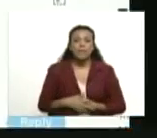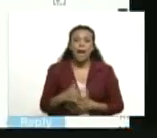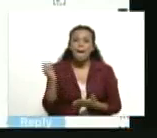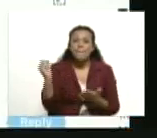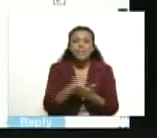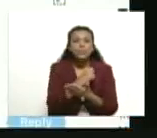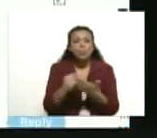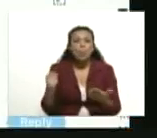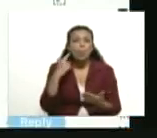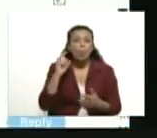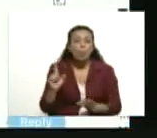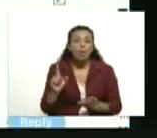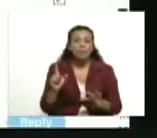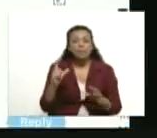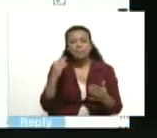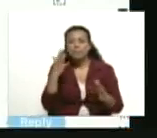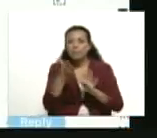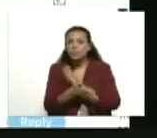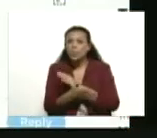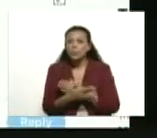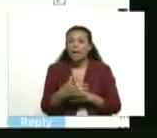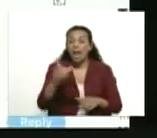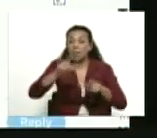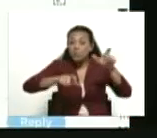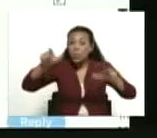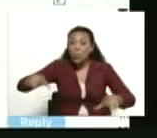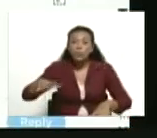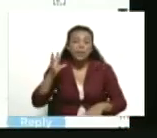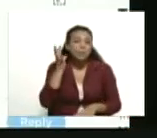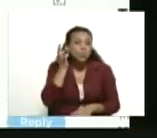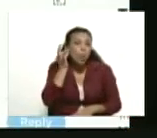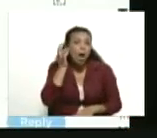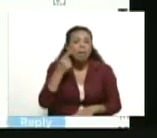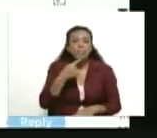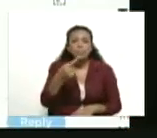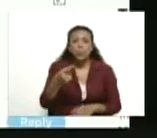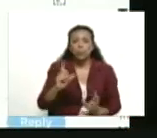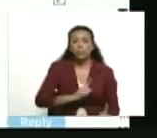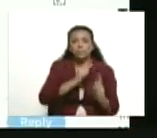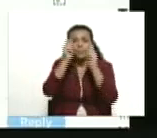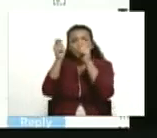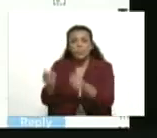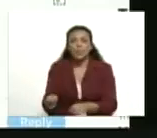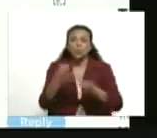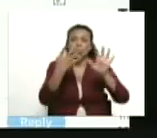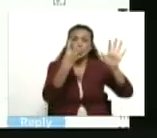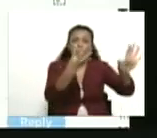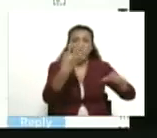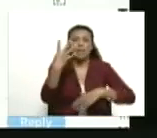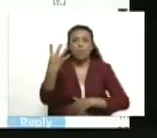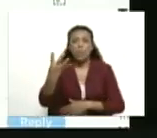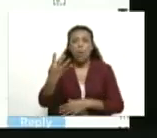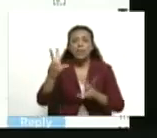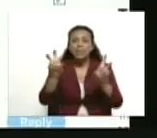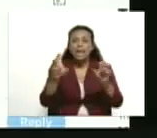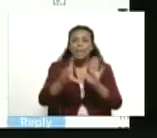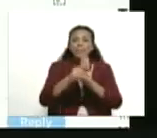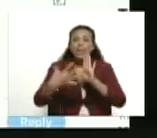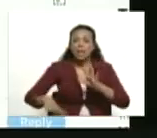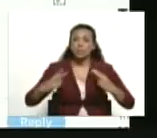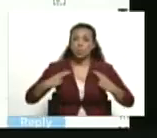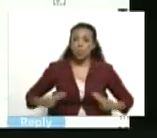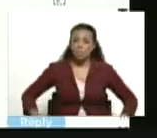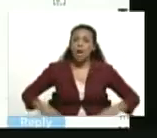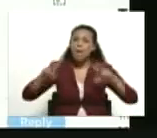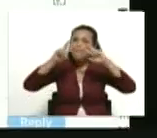que denuncia a través de sus redes sociales, la ciudadana Delsa Solórzano, hemos designado al fiscal 94 nacional en materia de derechos humanos